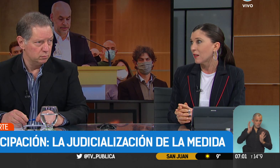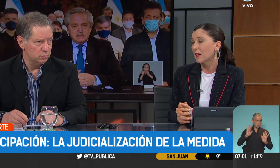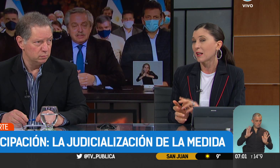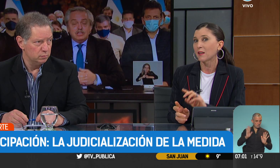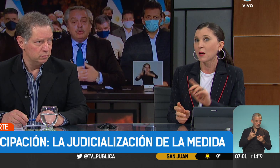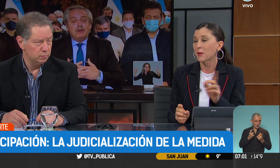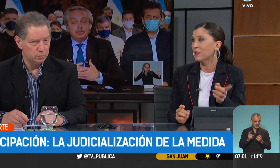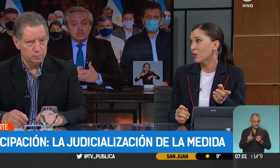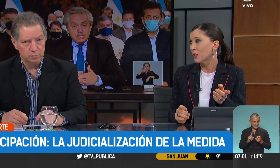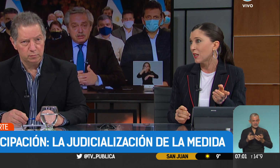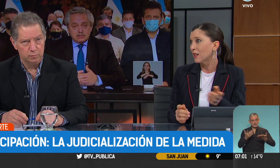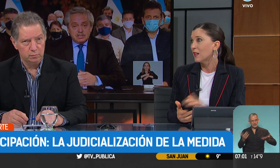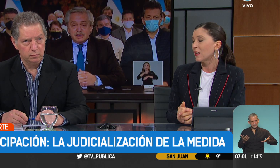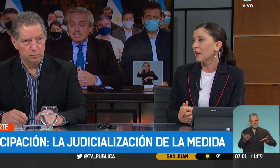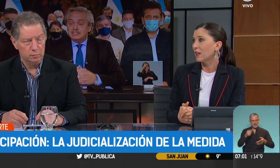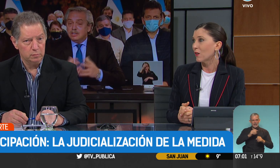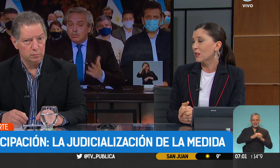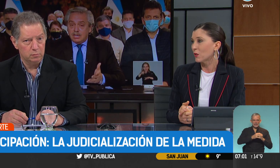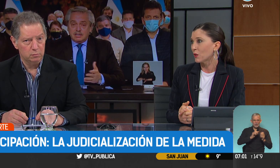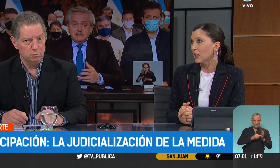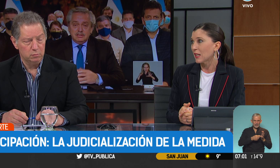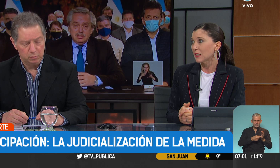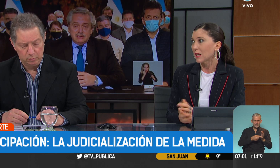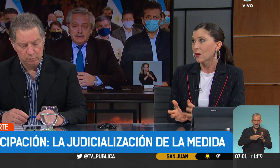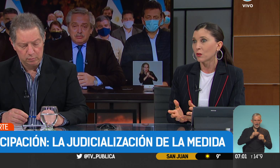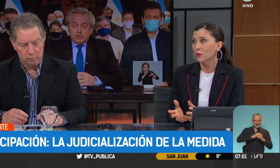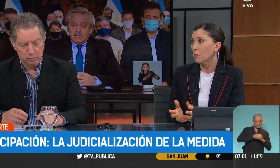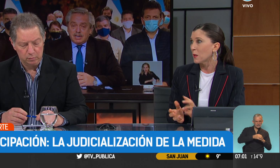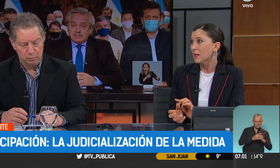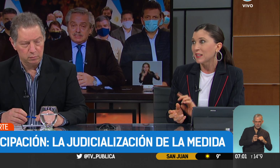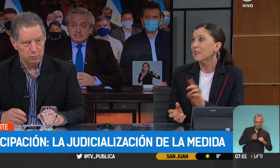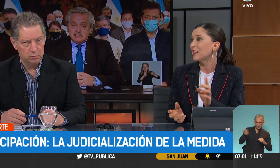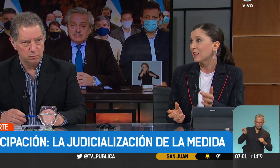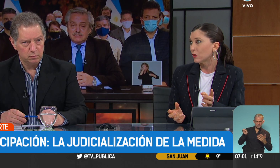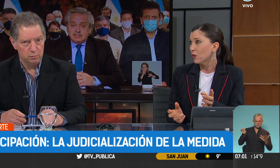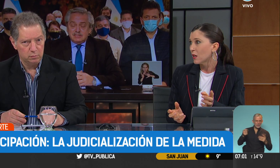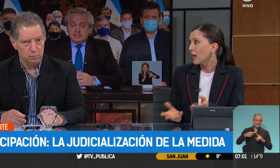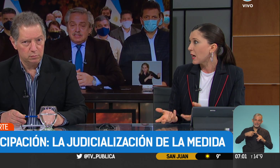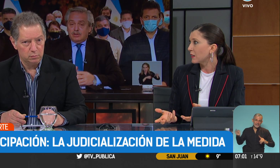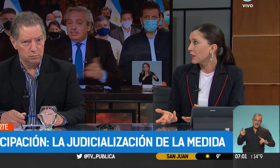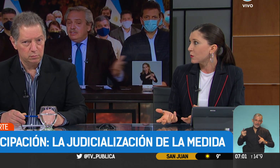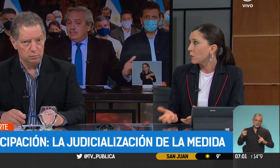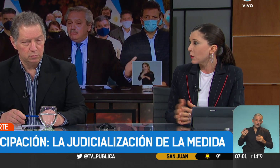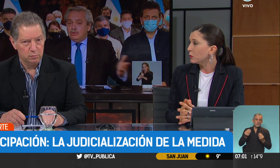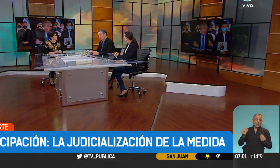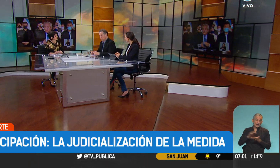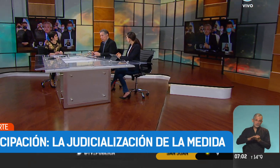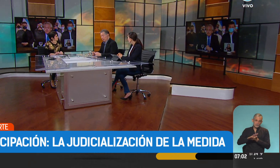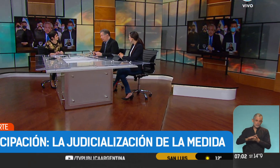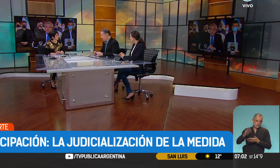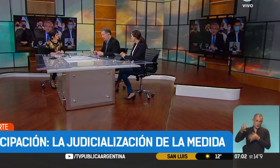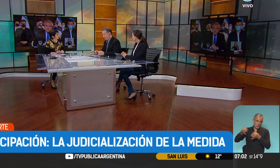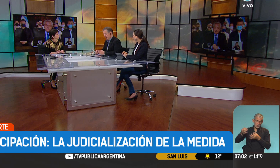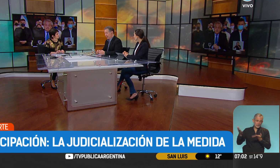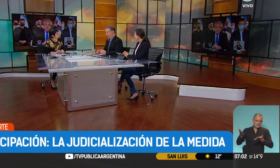lo que la apelación de Horacio Rodríguez Larreta a la Corte Suprema iría directo a que la resuelva la justicia.